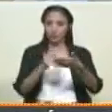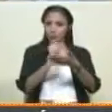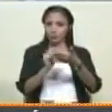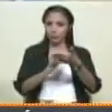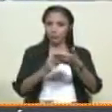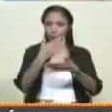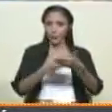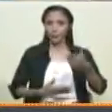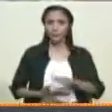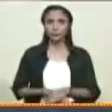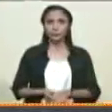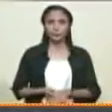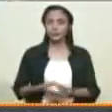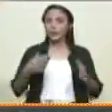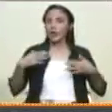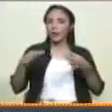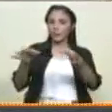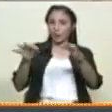¿Lo ponen ahí?